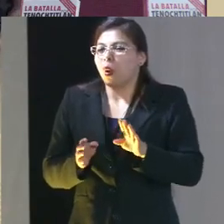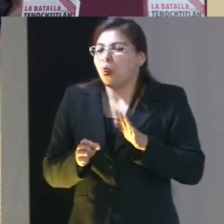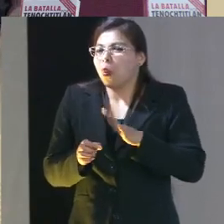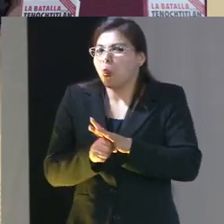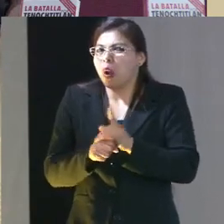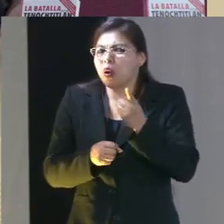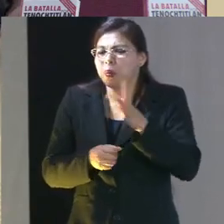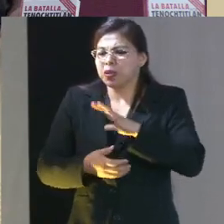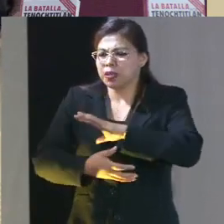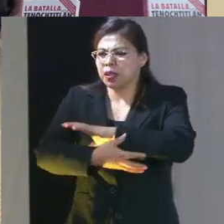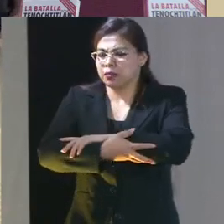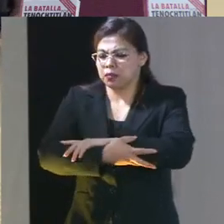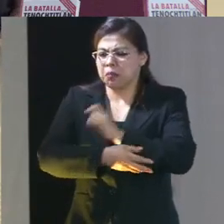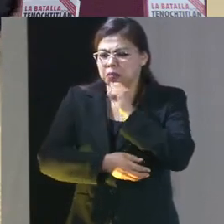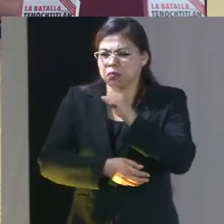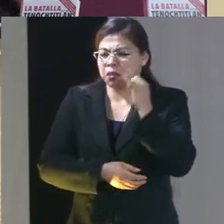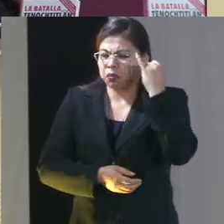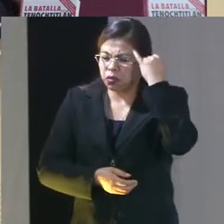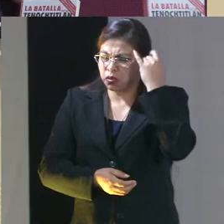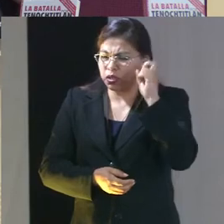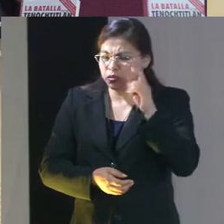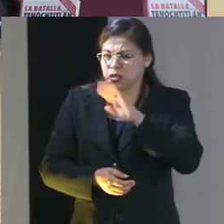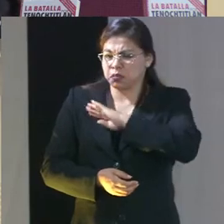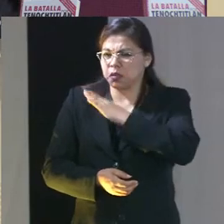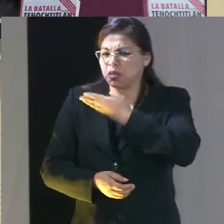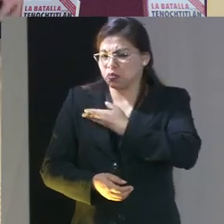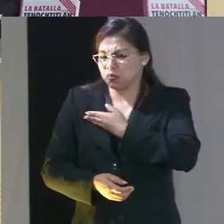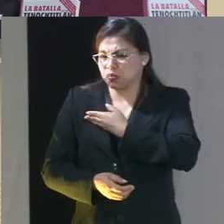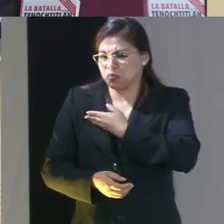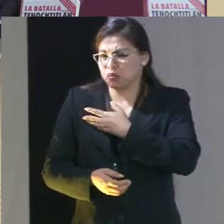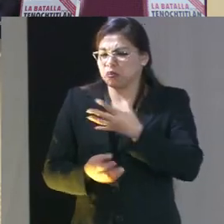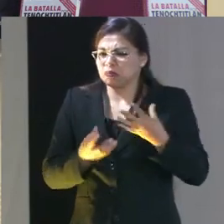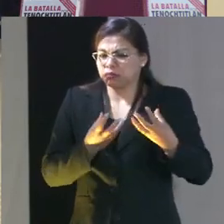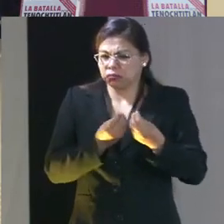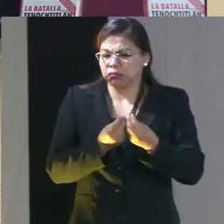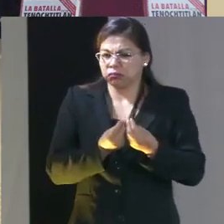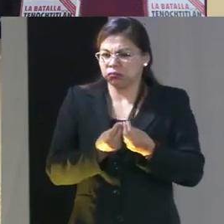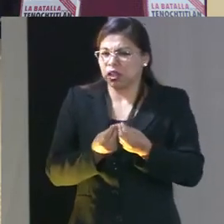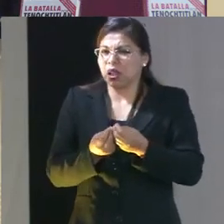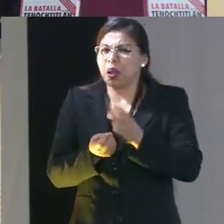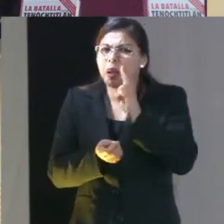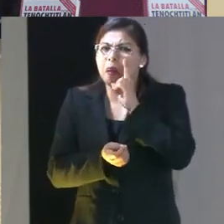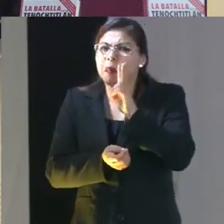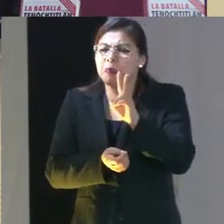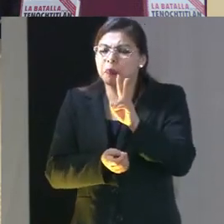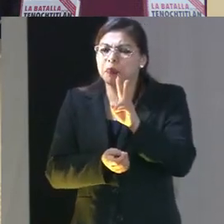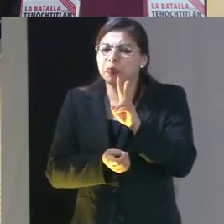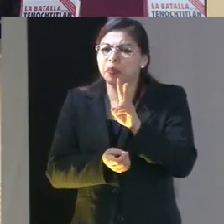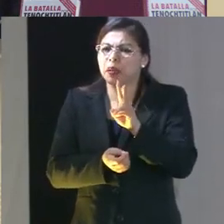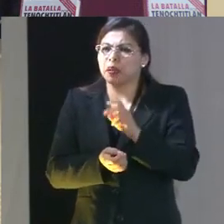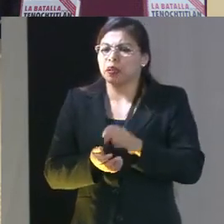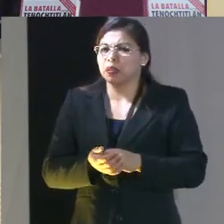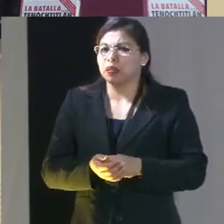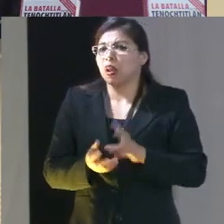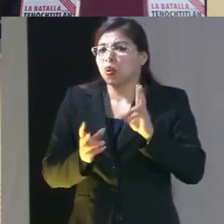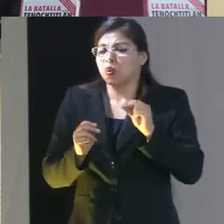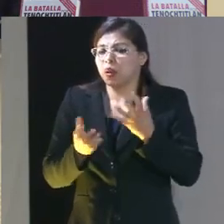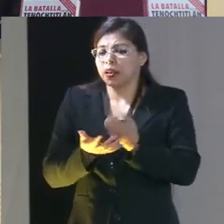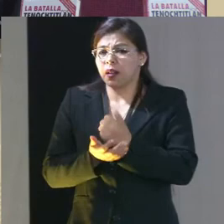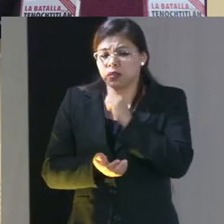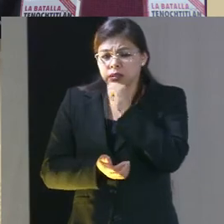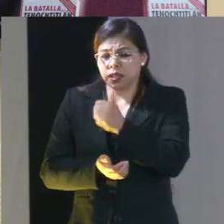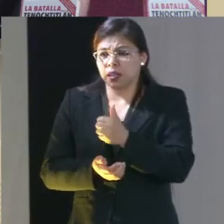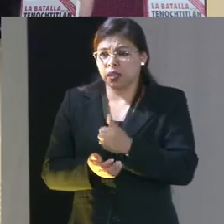de los aliados indígenas del puñado de españoles al observar que no ganaron